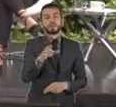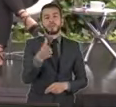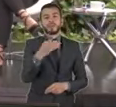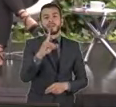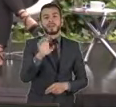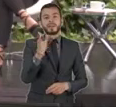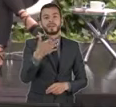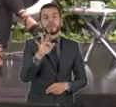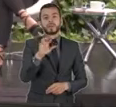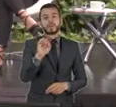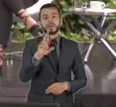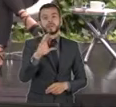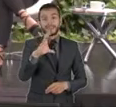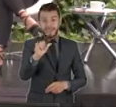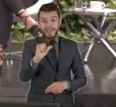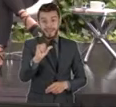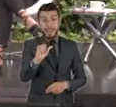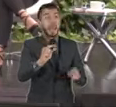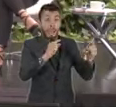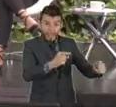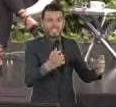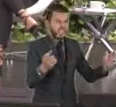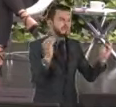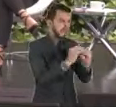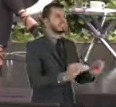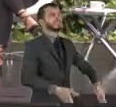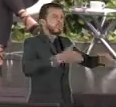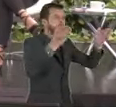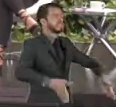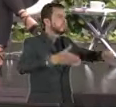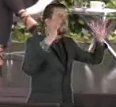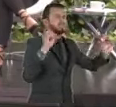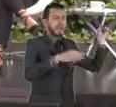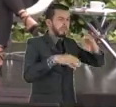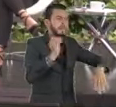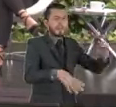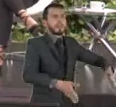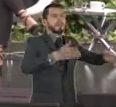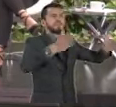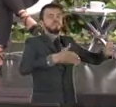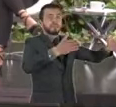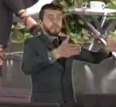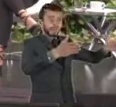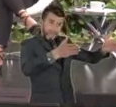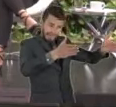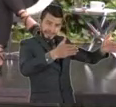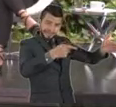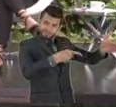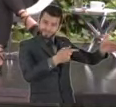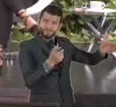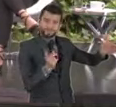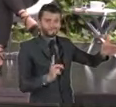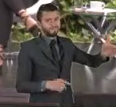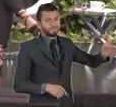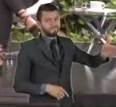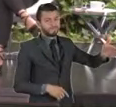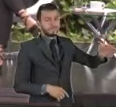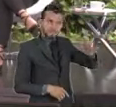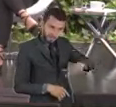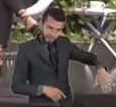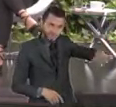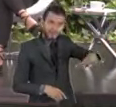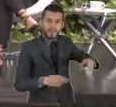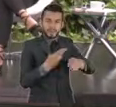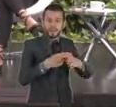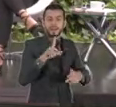proyecto inmobiliario de producción masiva de vivienda solamente, a ser una verdadera centralidad. Si en Lagos de